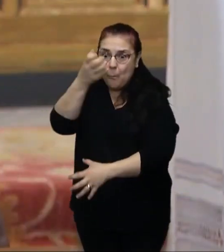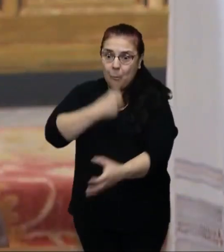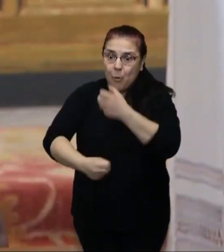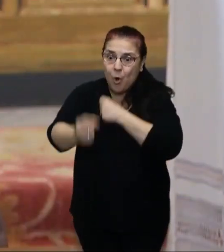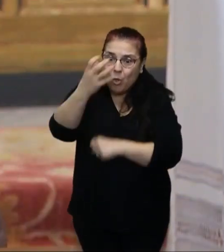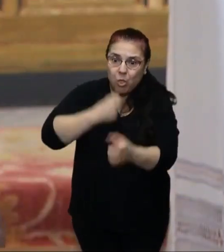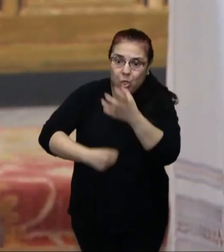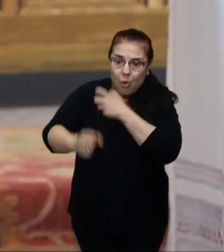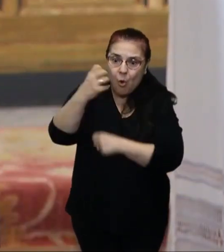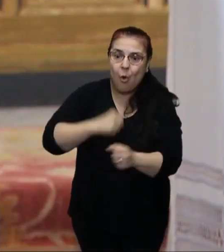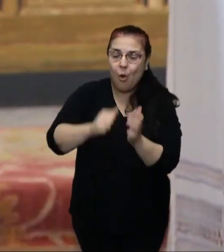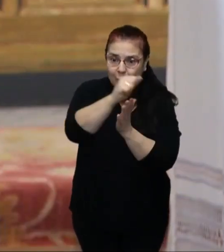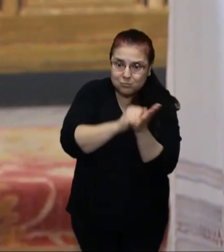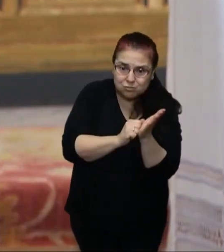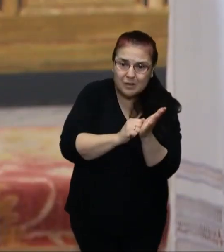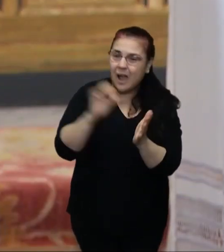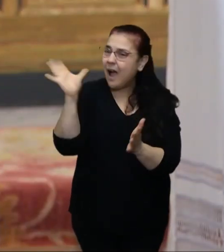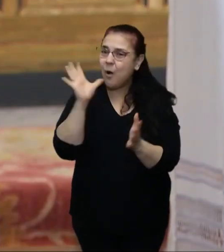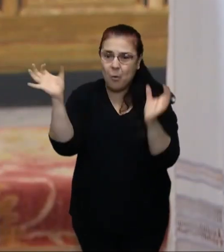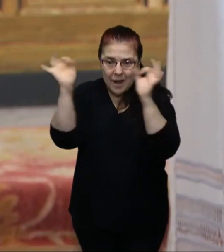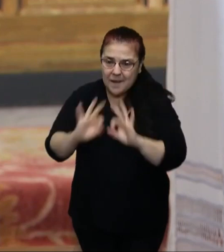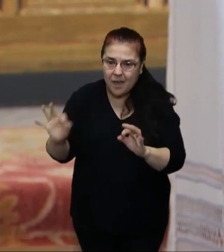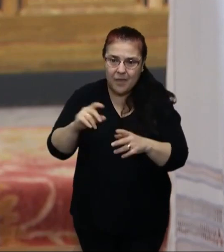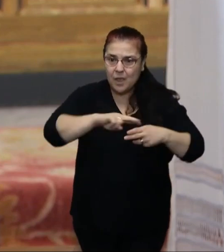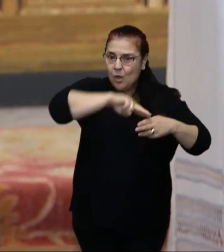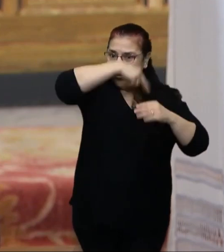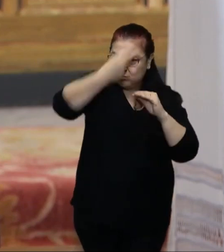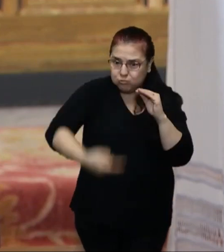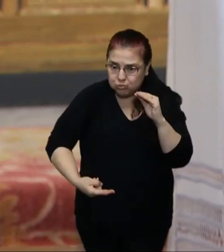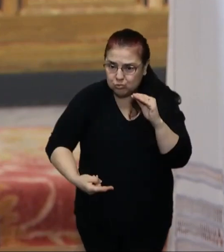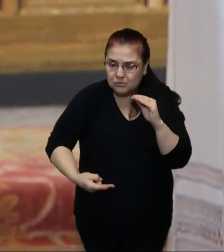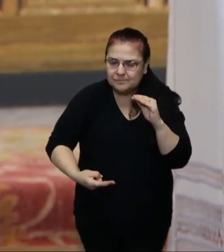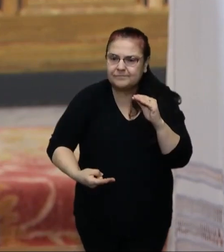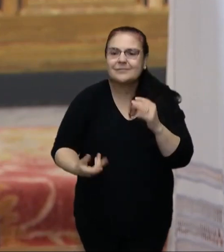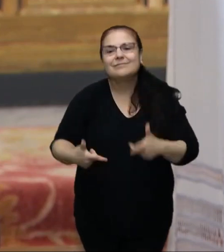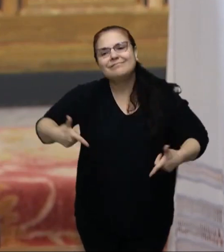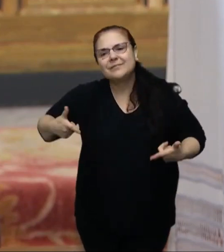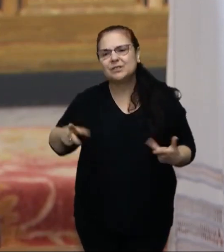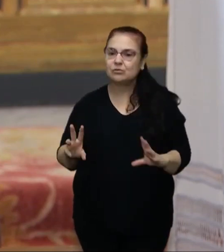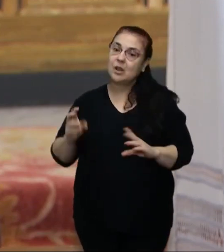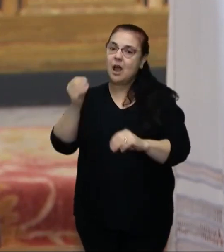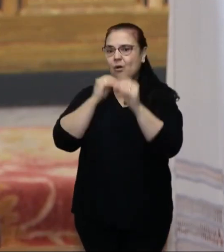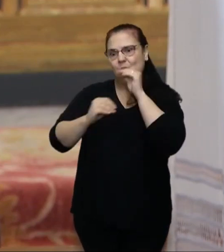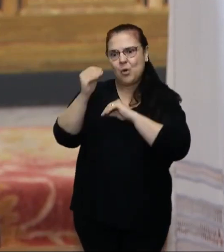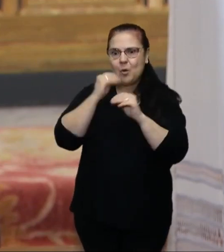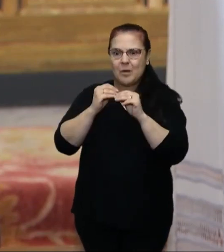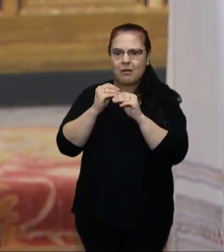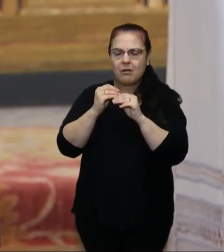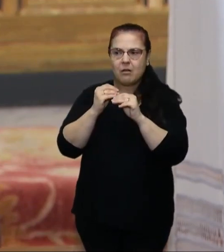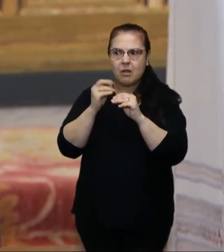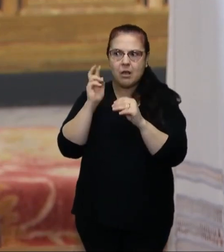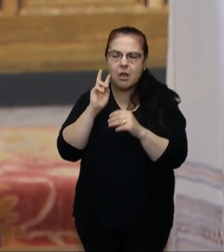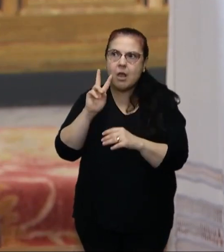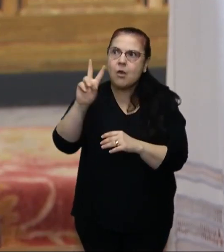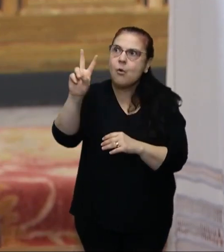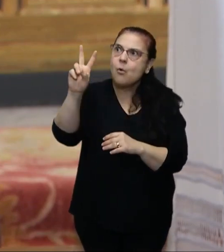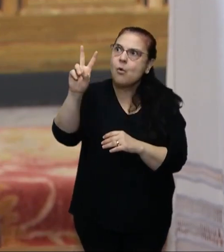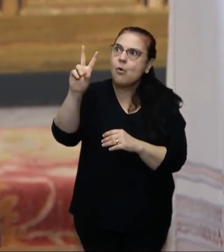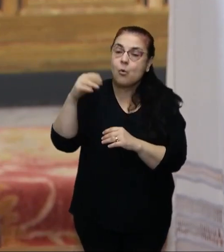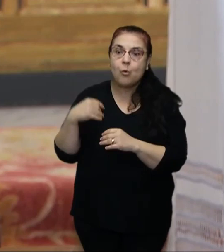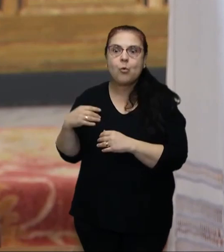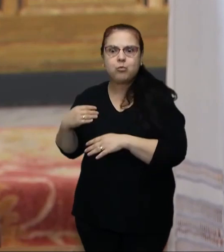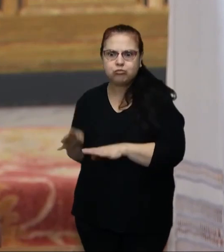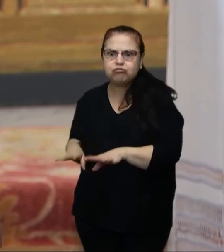estaba vacío, sin agua. Luego se sentaron a comer y al levantar la vista vieron una caravana